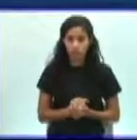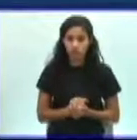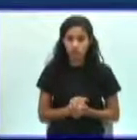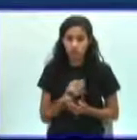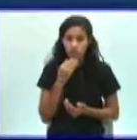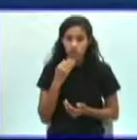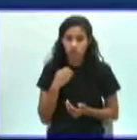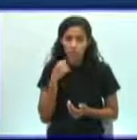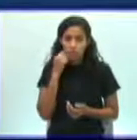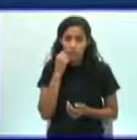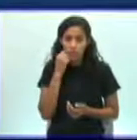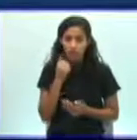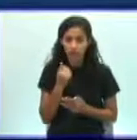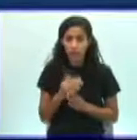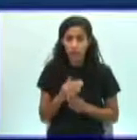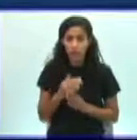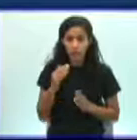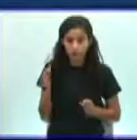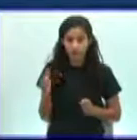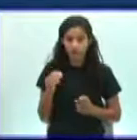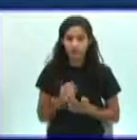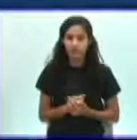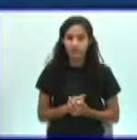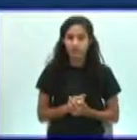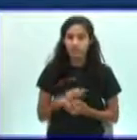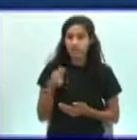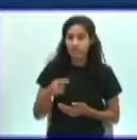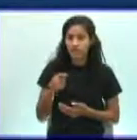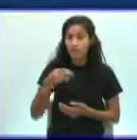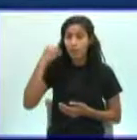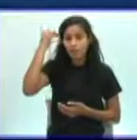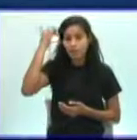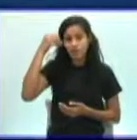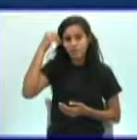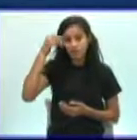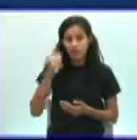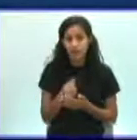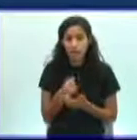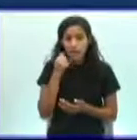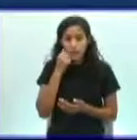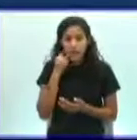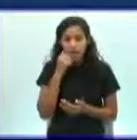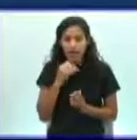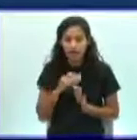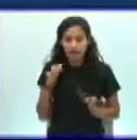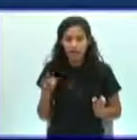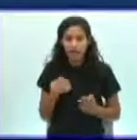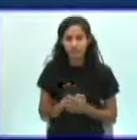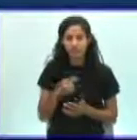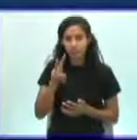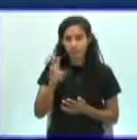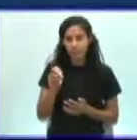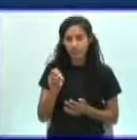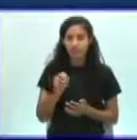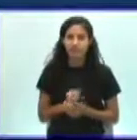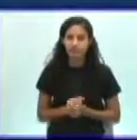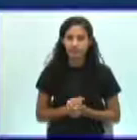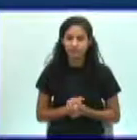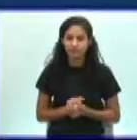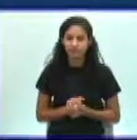es ordenar por el mayor. Deben de pensar que el número mayor es el